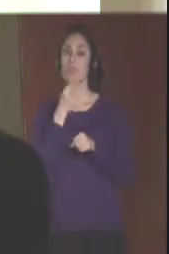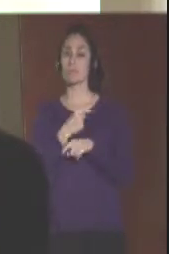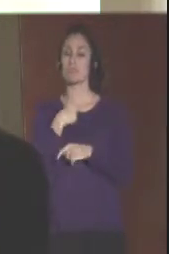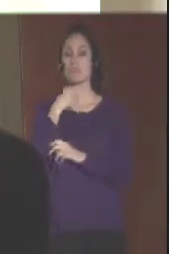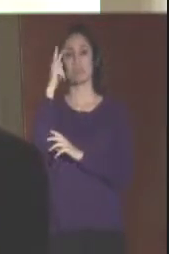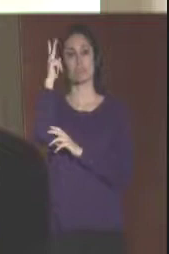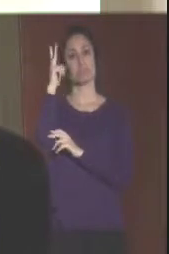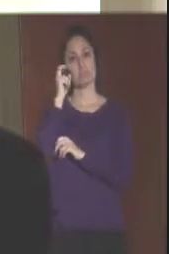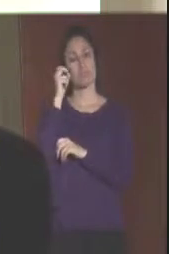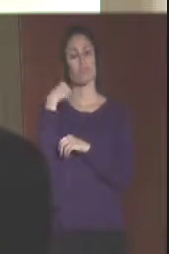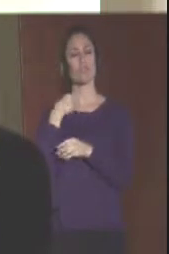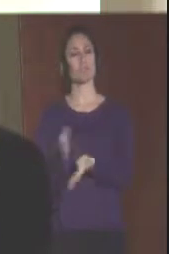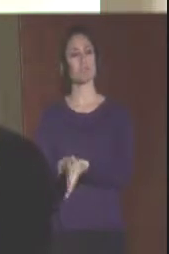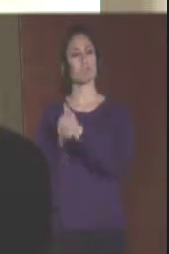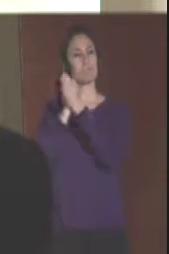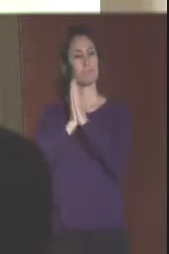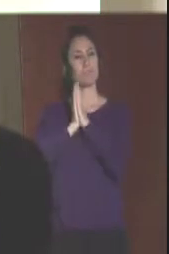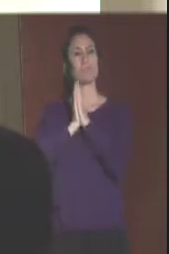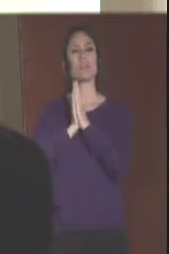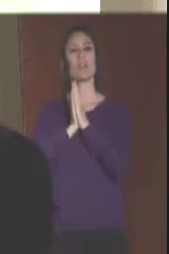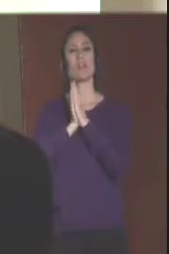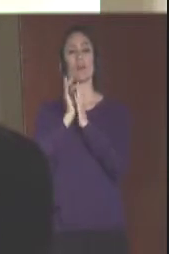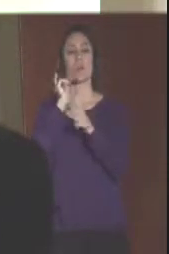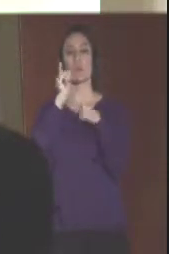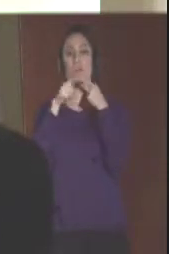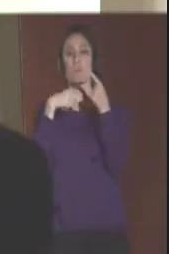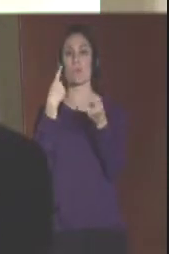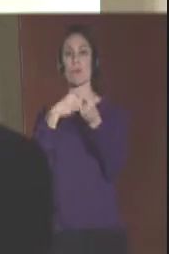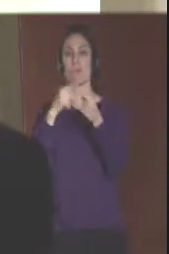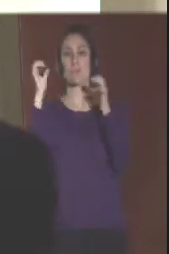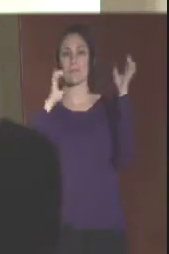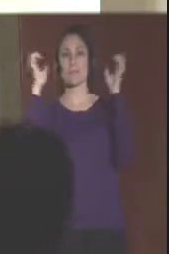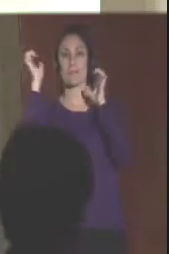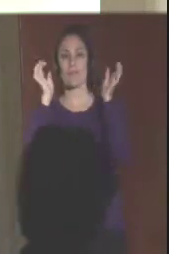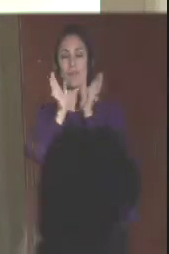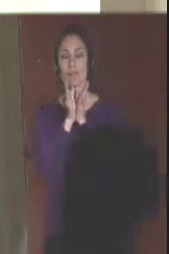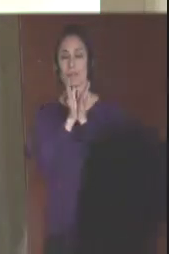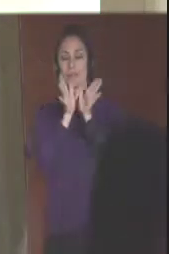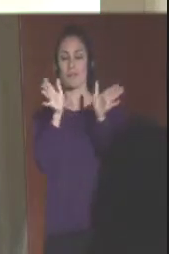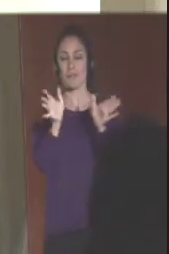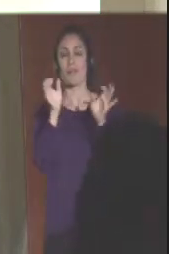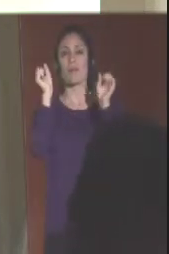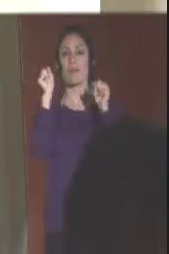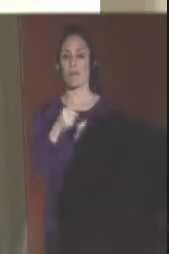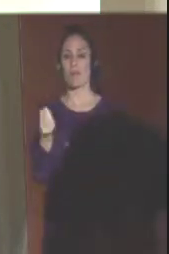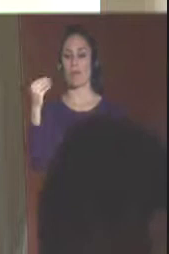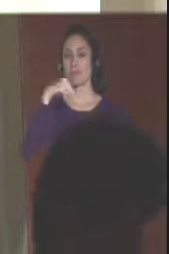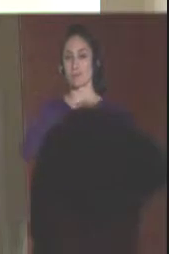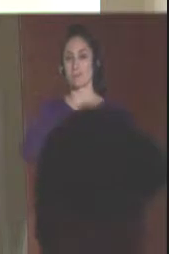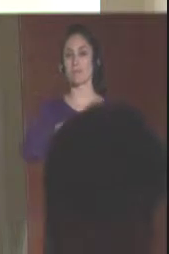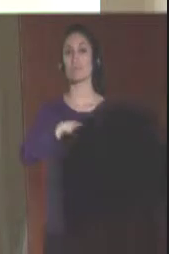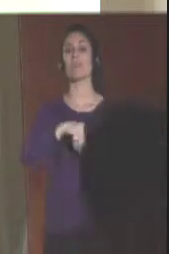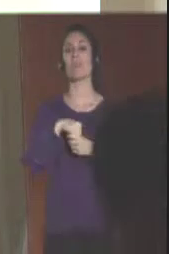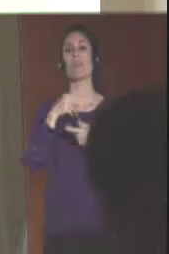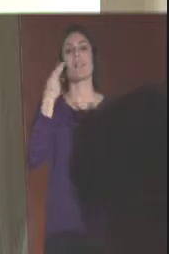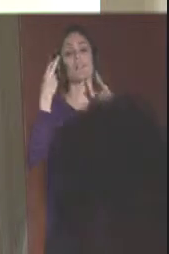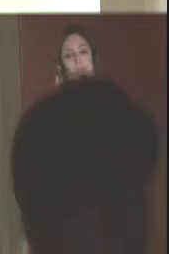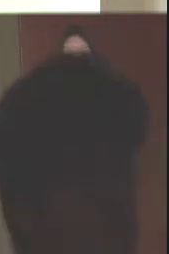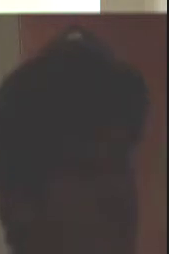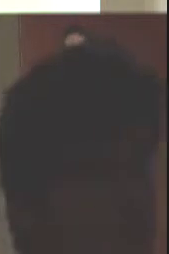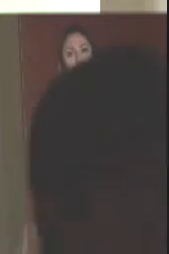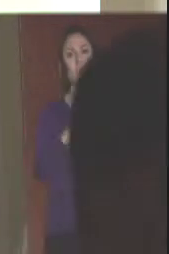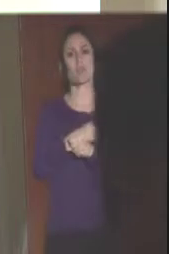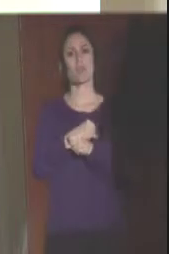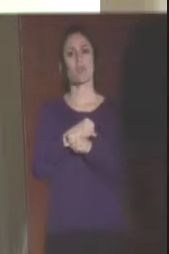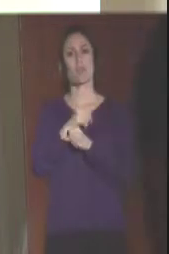que si algo tenemos que insistir es en que así como las estrategias globales han incluido a los gobiernos locales, lo hagan también